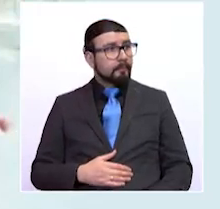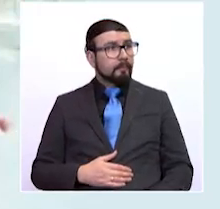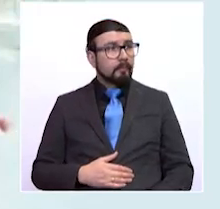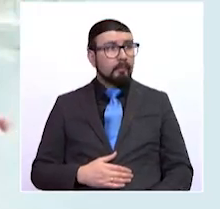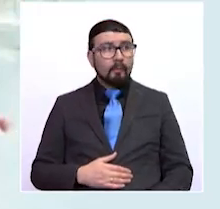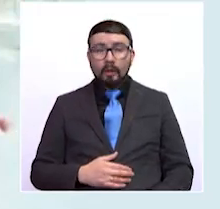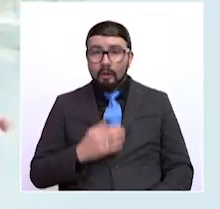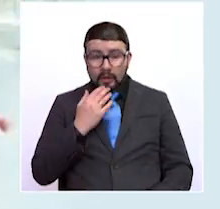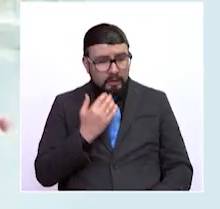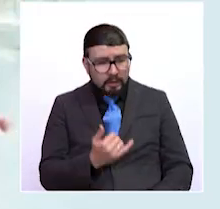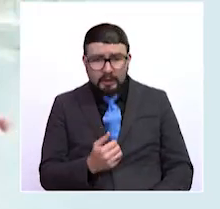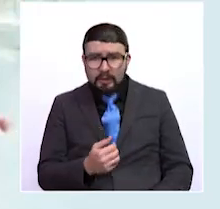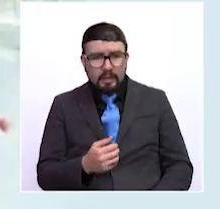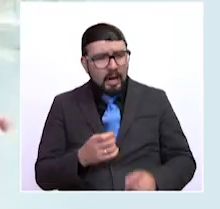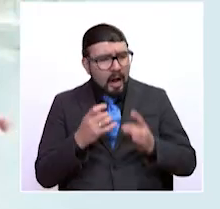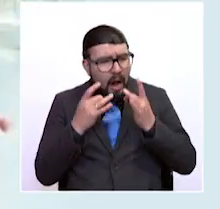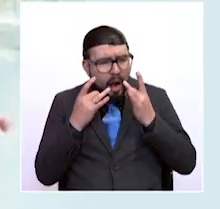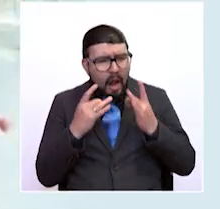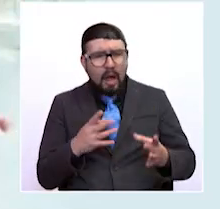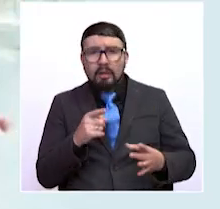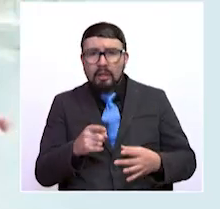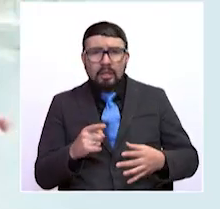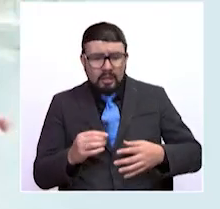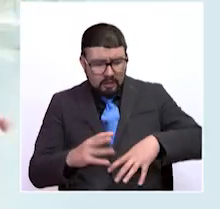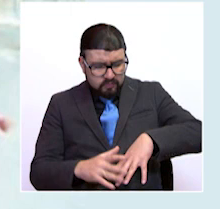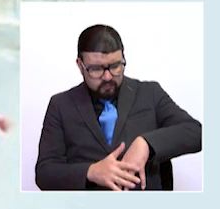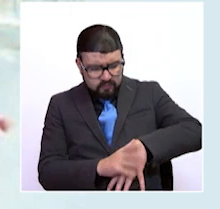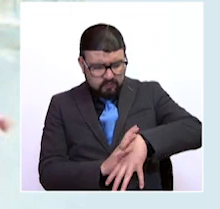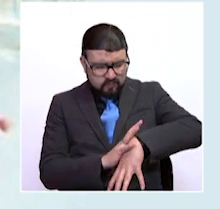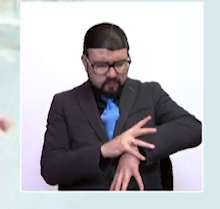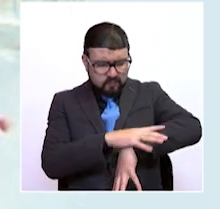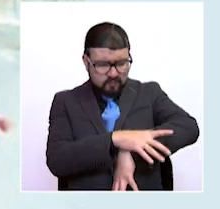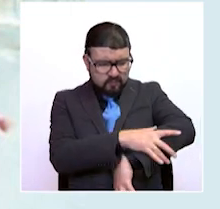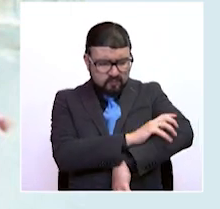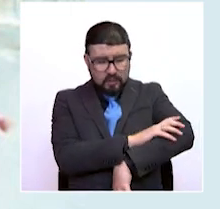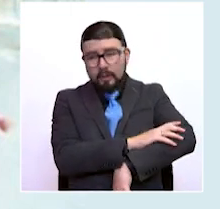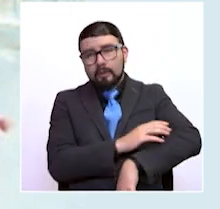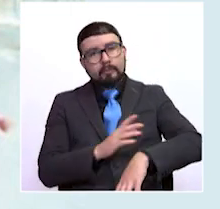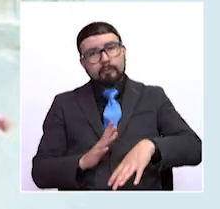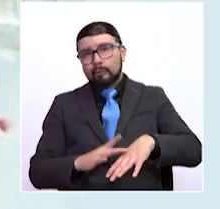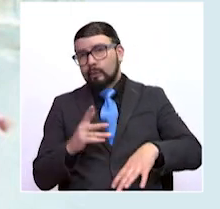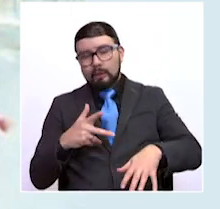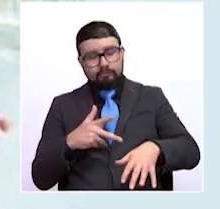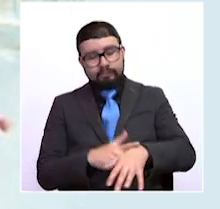el daño tan severo que tuvieron los tejidos y recurrimos a amputar.